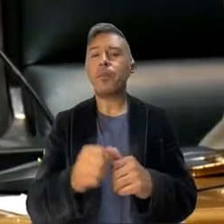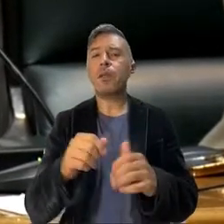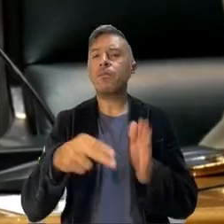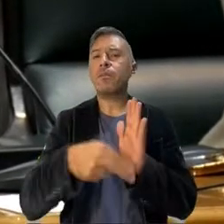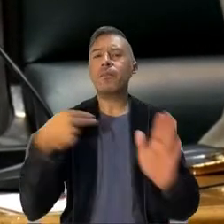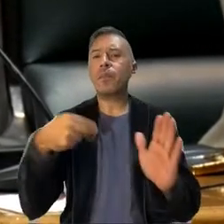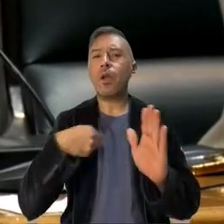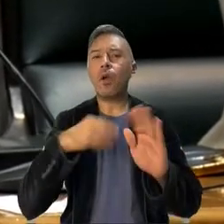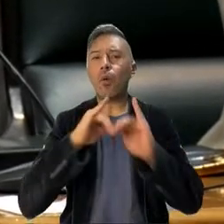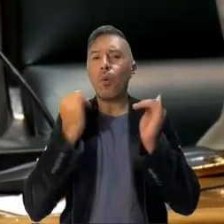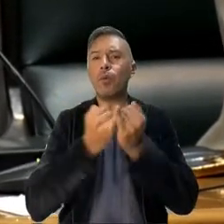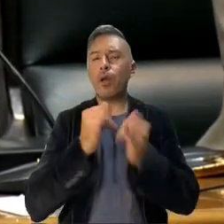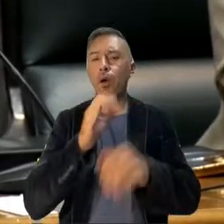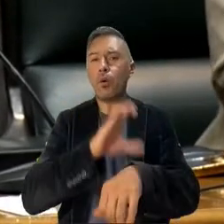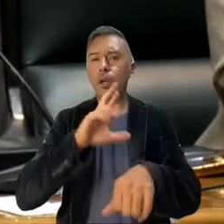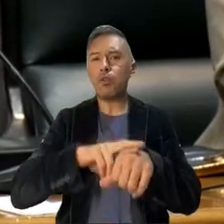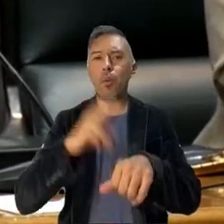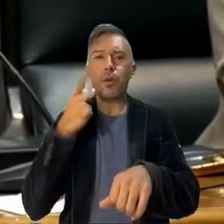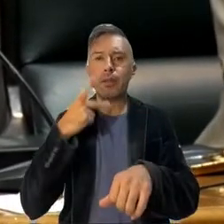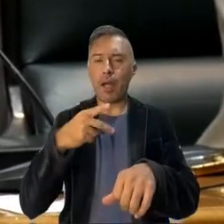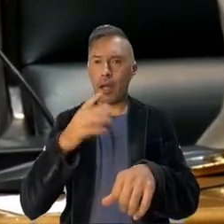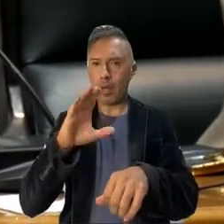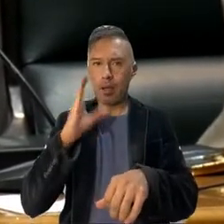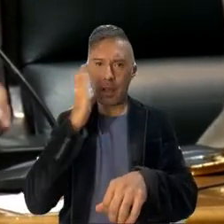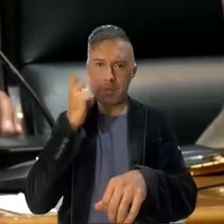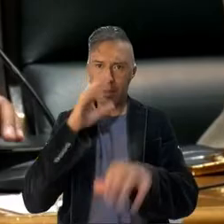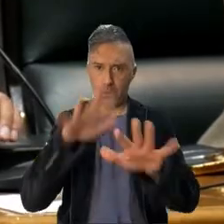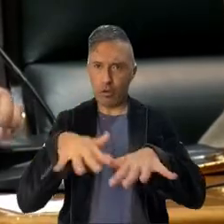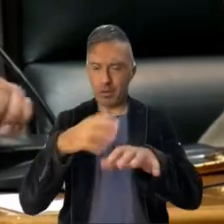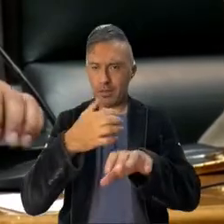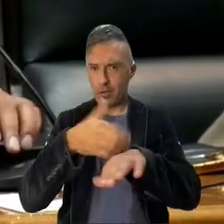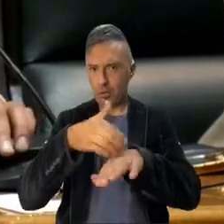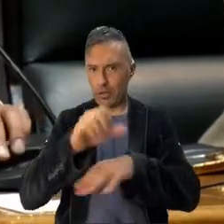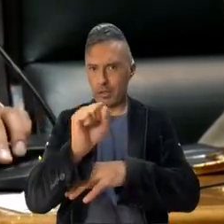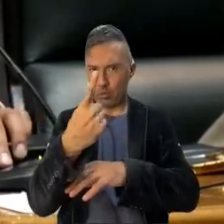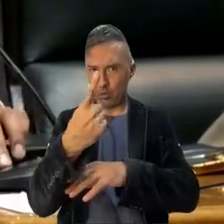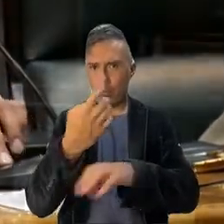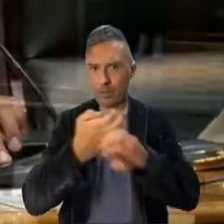Junta de Coordinación Política de la 61 Legislatura del Estado de México. Es cuanto.